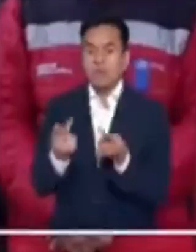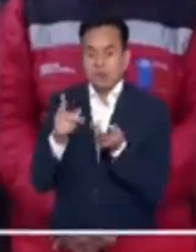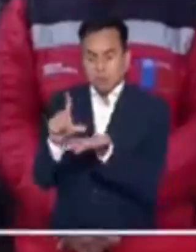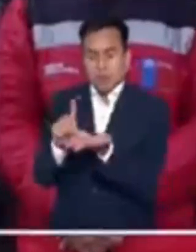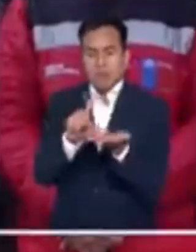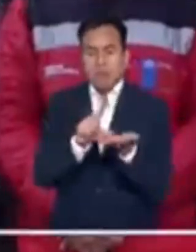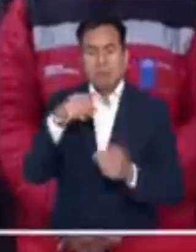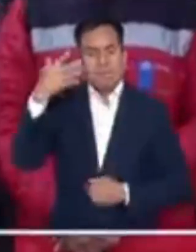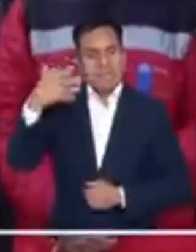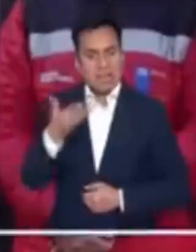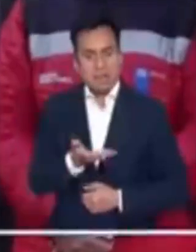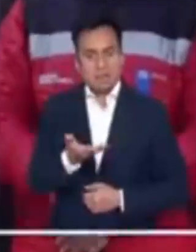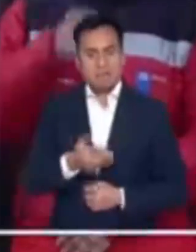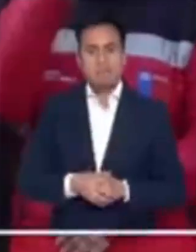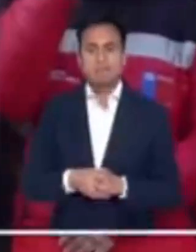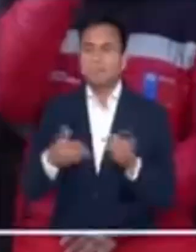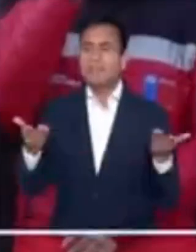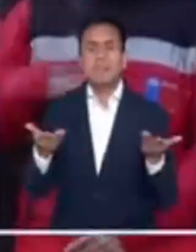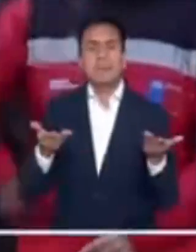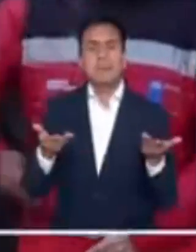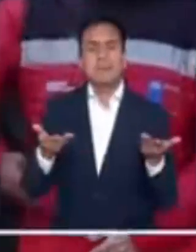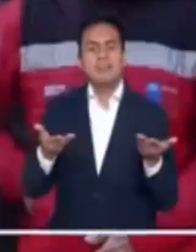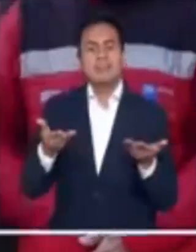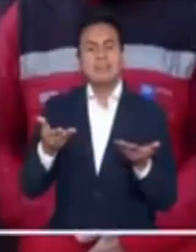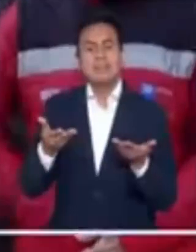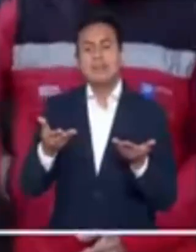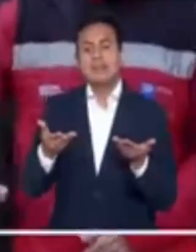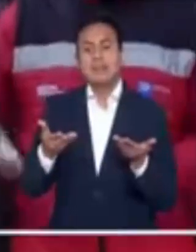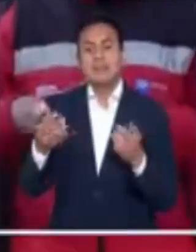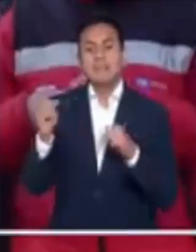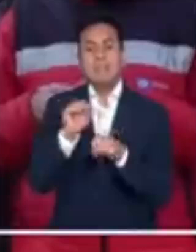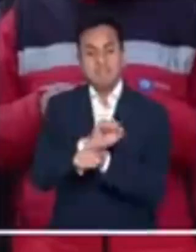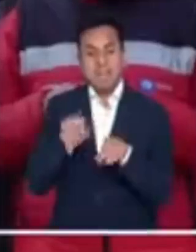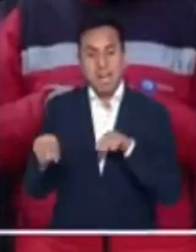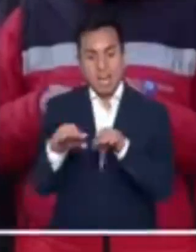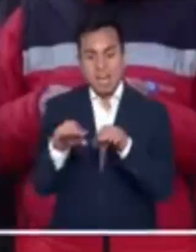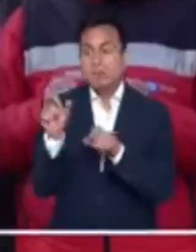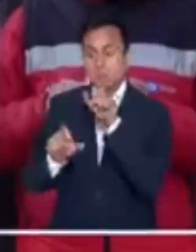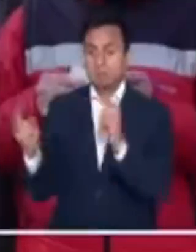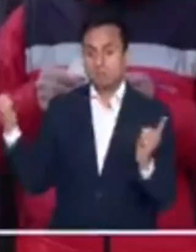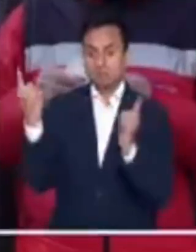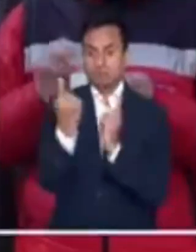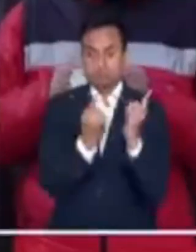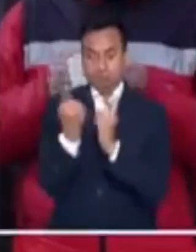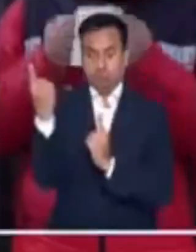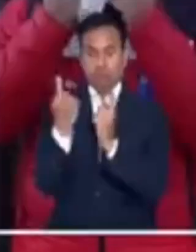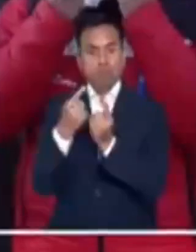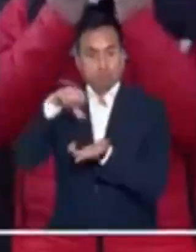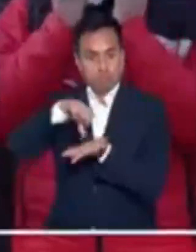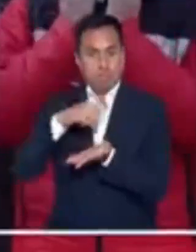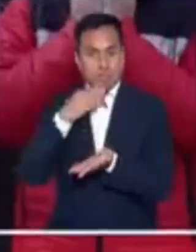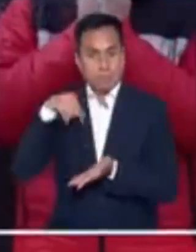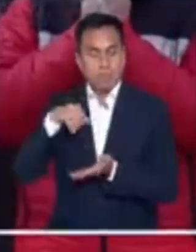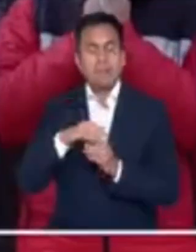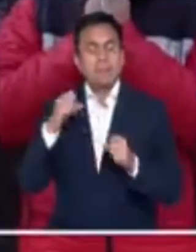espacio clave para no solamente nuestros desplazamientos diarios, sino que también como punto de encuentro. Dentro de este